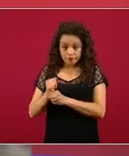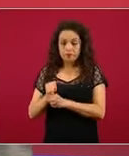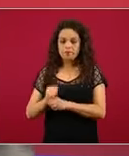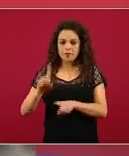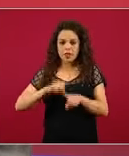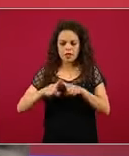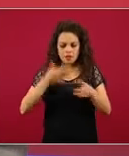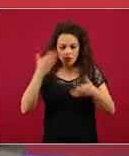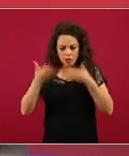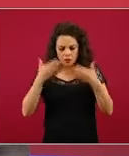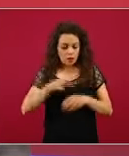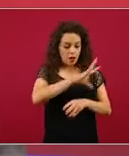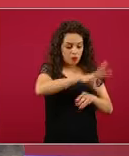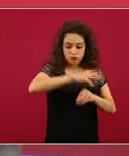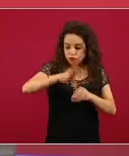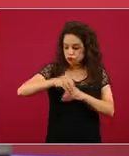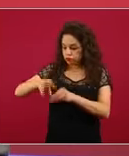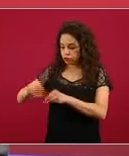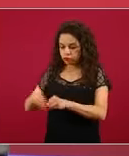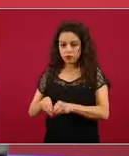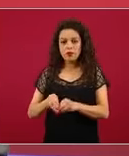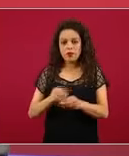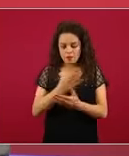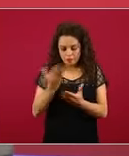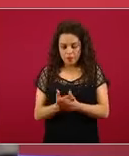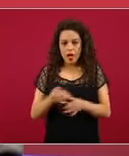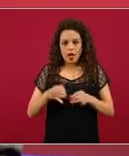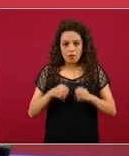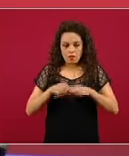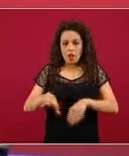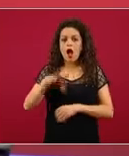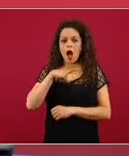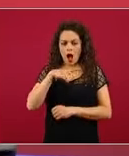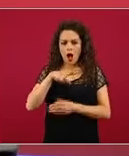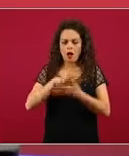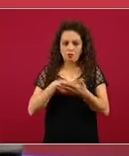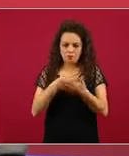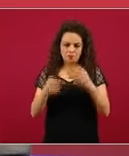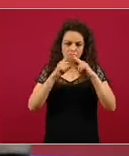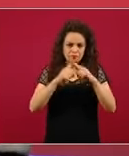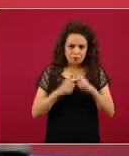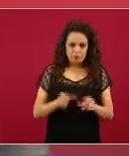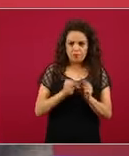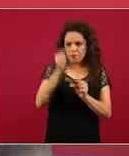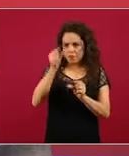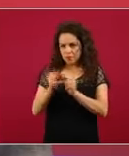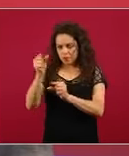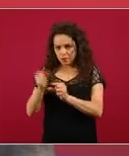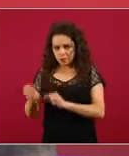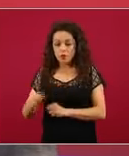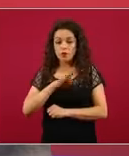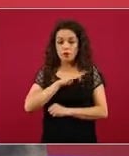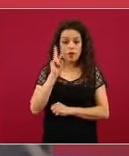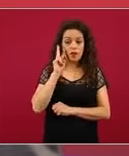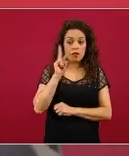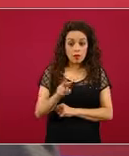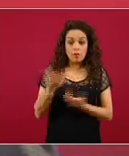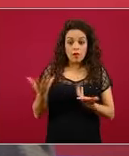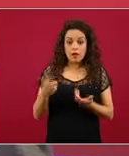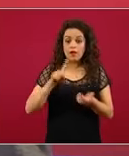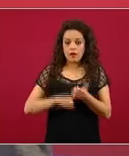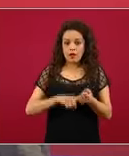múltiples estudios, y hay ciertas técnicas estadísticas para integrar la información y hacer inferencias del